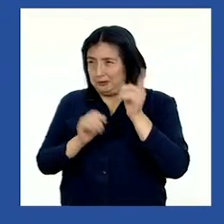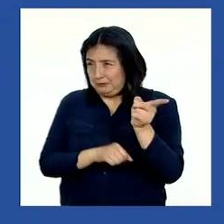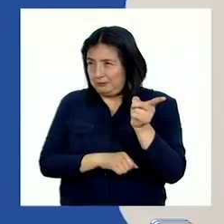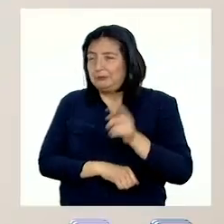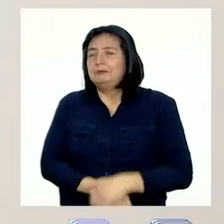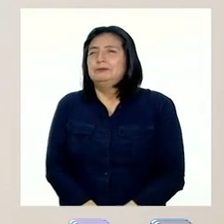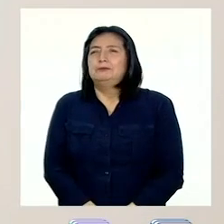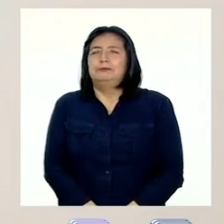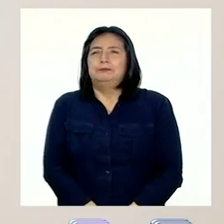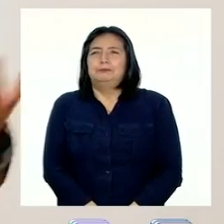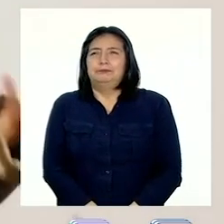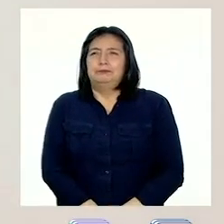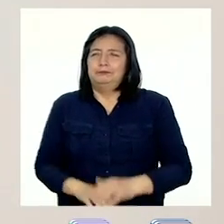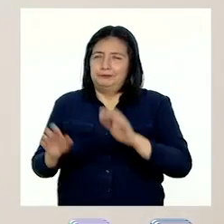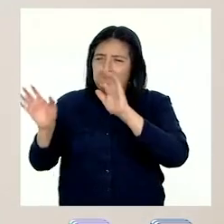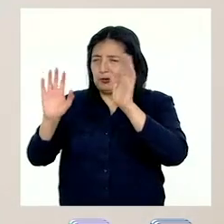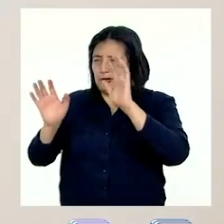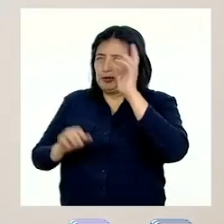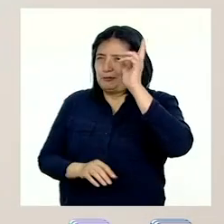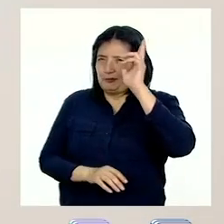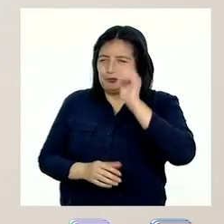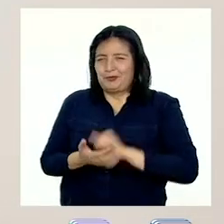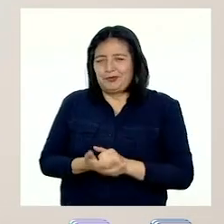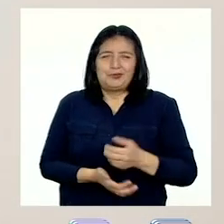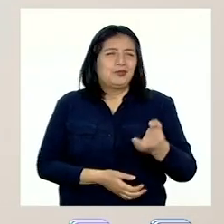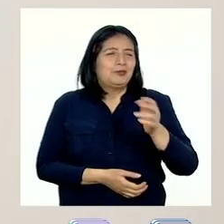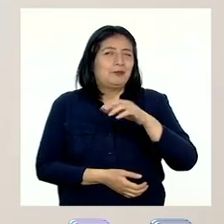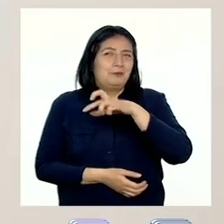escucharlas. Hola profesor y hola